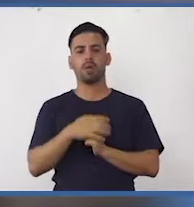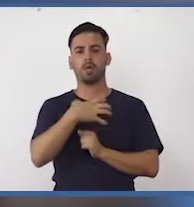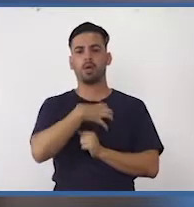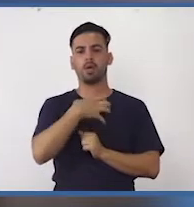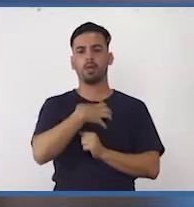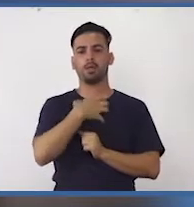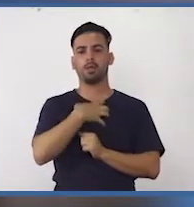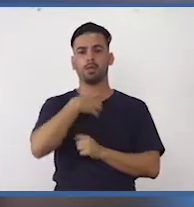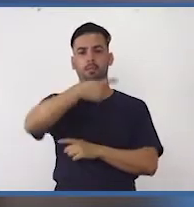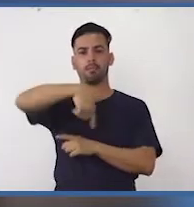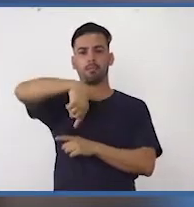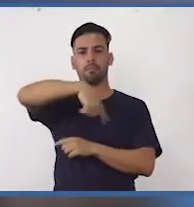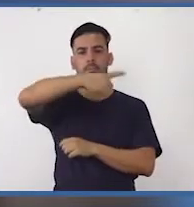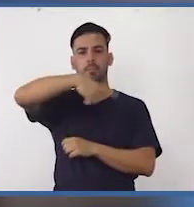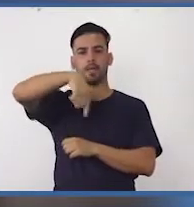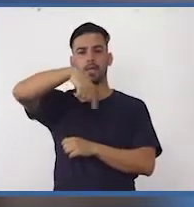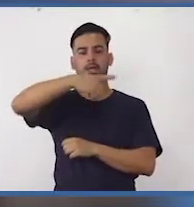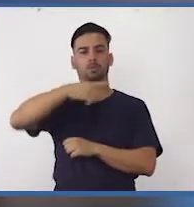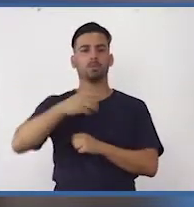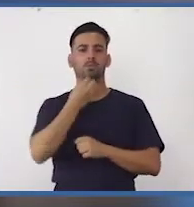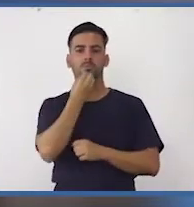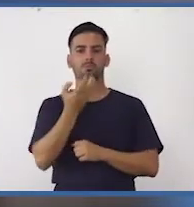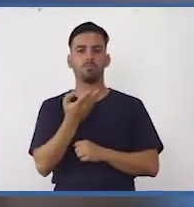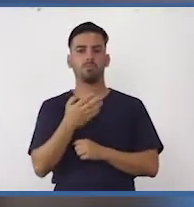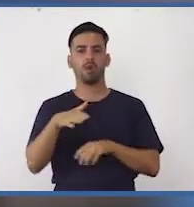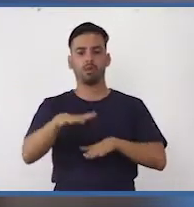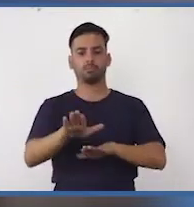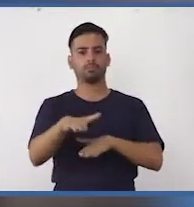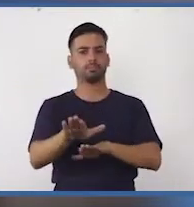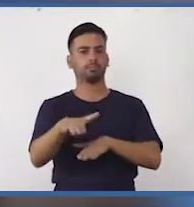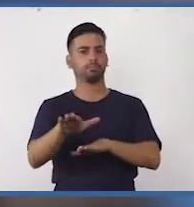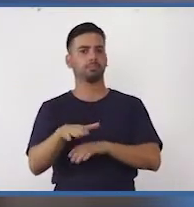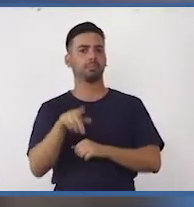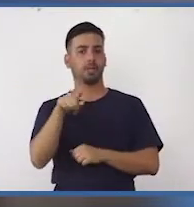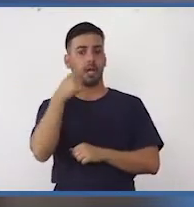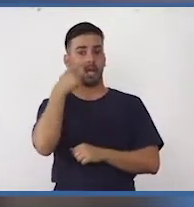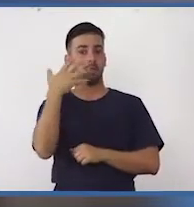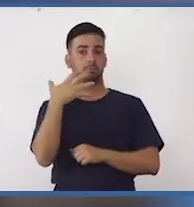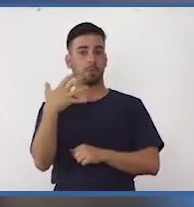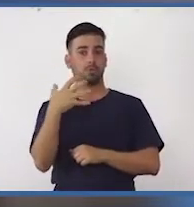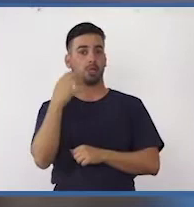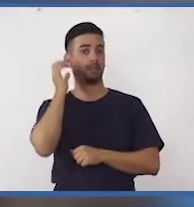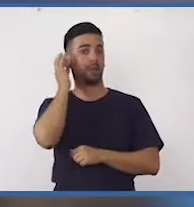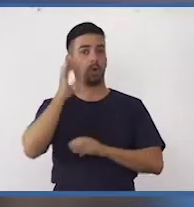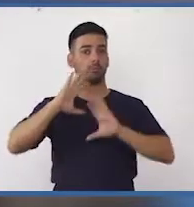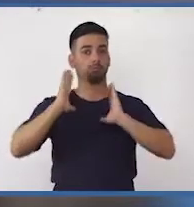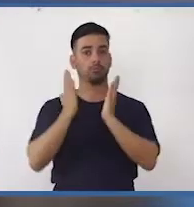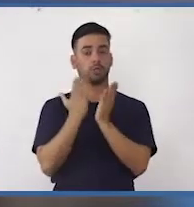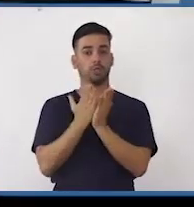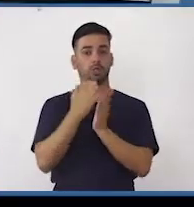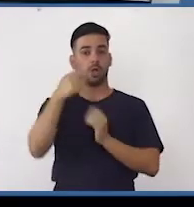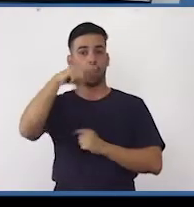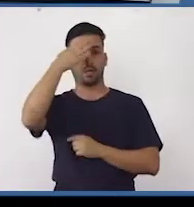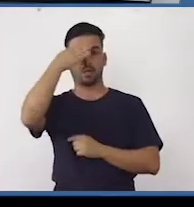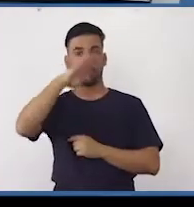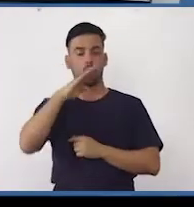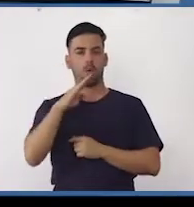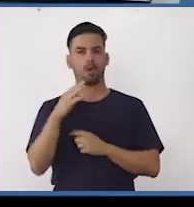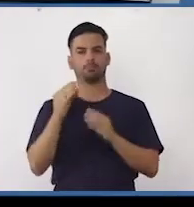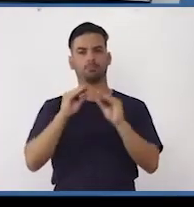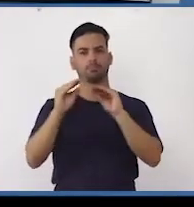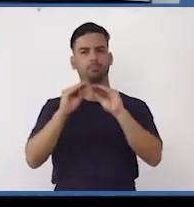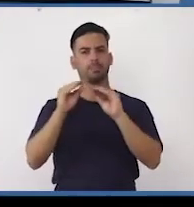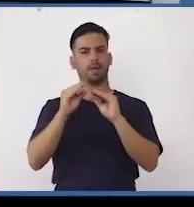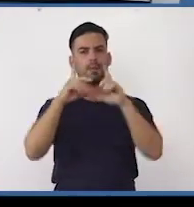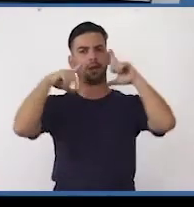están desarrollando las mujeres hoy en Cuba a partir de la confección de los nasobucos para evitar todo lo relacionado con las enfermedades que nos está afectando al mundo